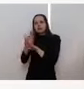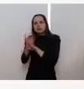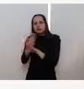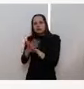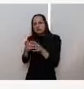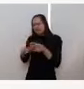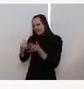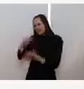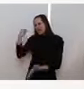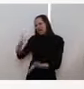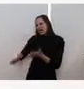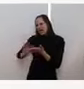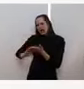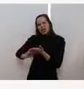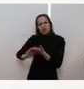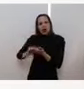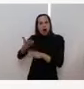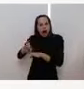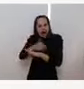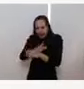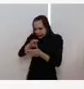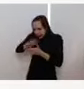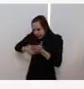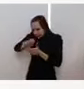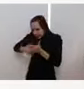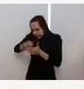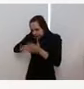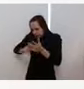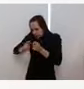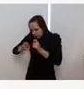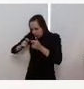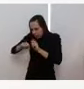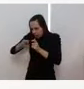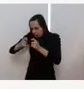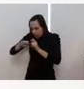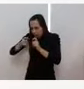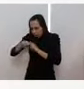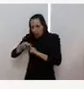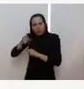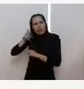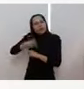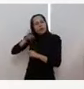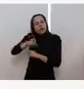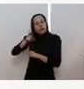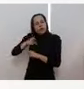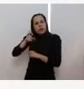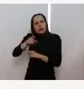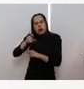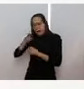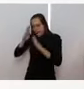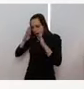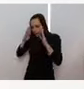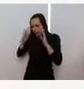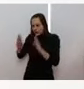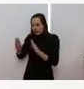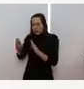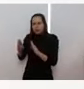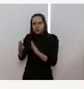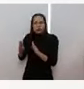tan costosa su arreglo cuando ya es correctivo porque ha presentado un problema específico que requiere una atención